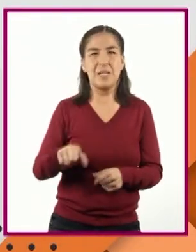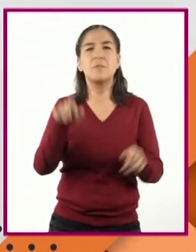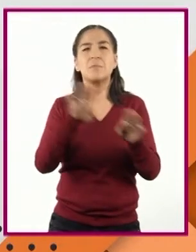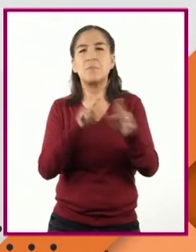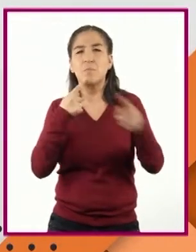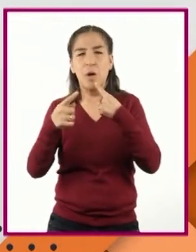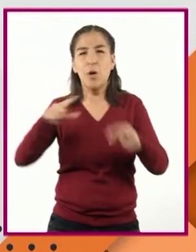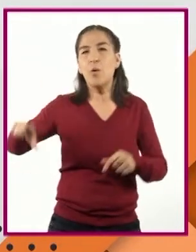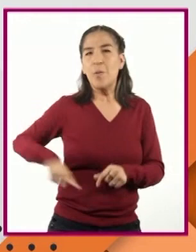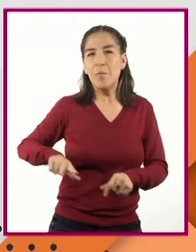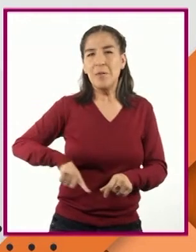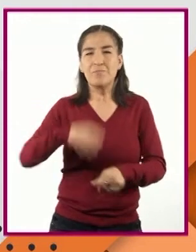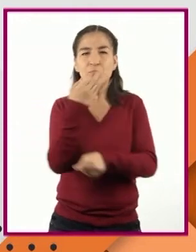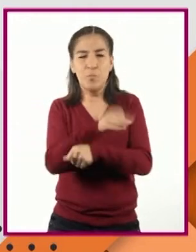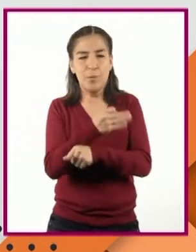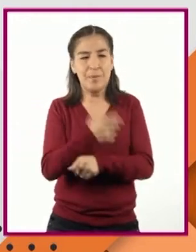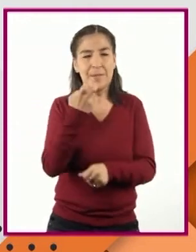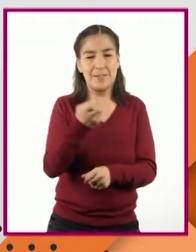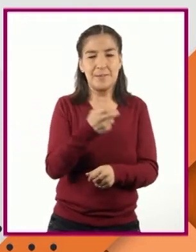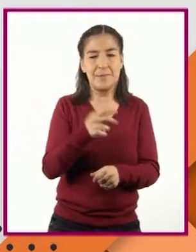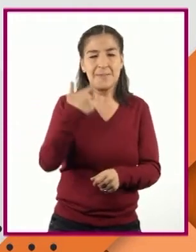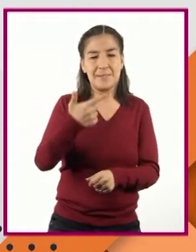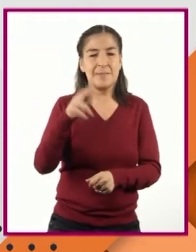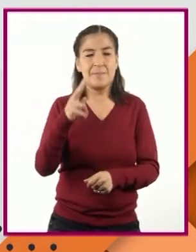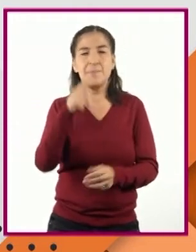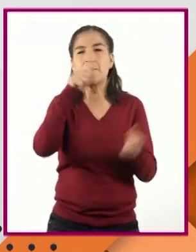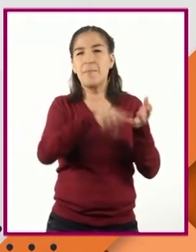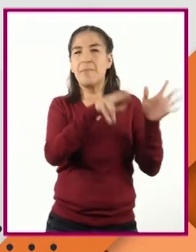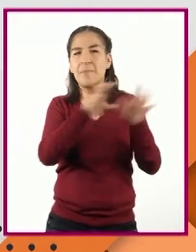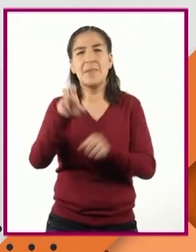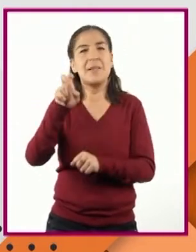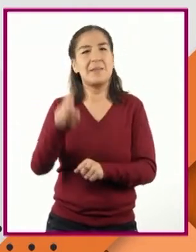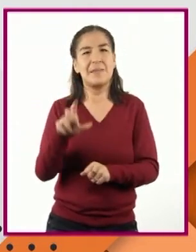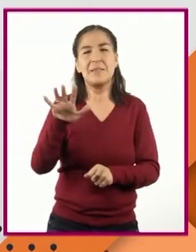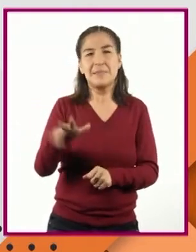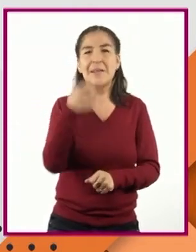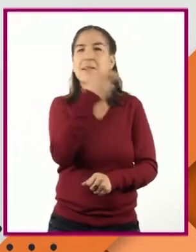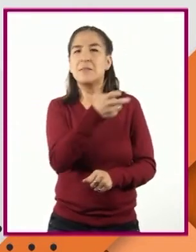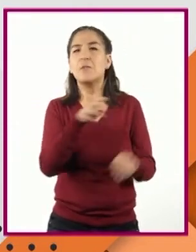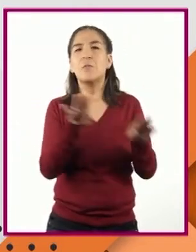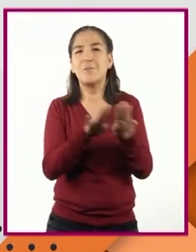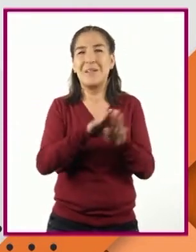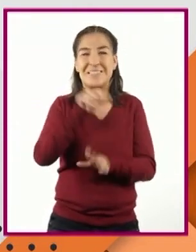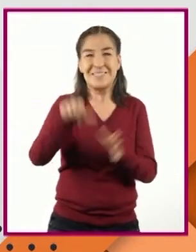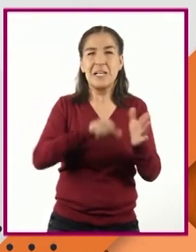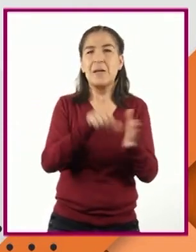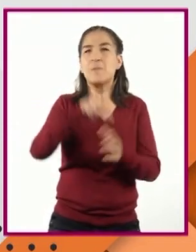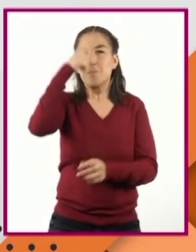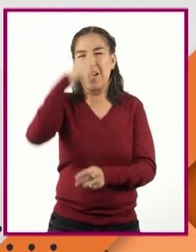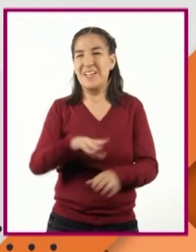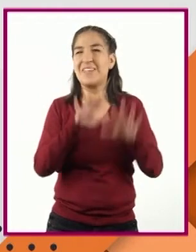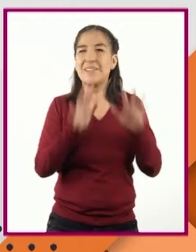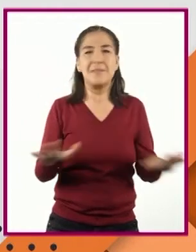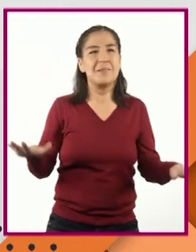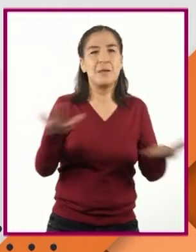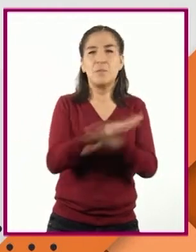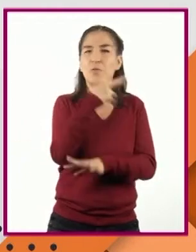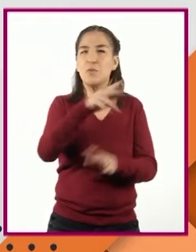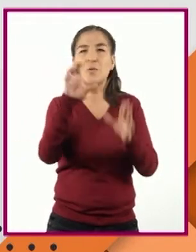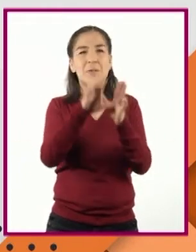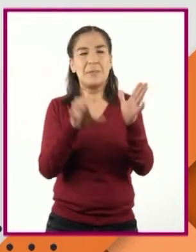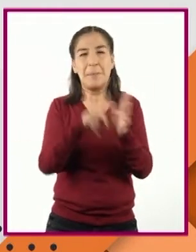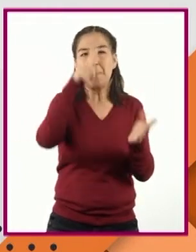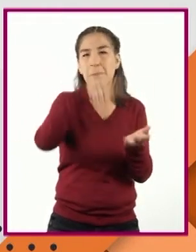el 7 de noviembre de 1835. Según ellos, el centralismo rompía con los principios de la Constitución